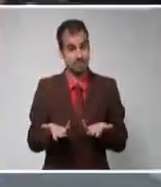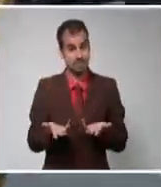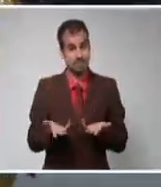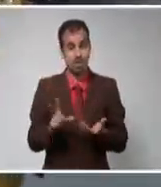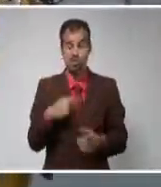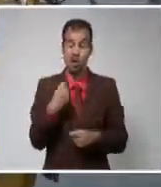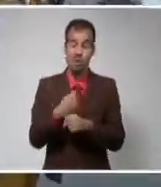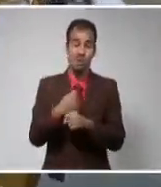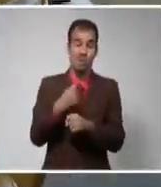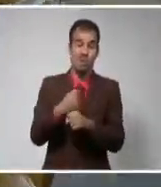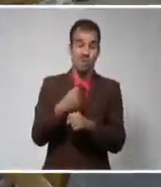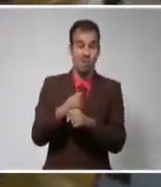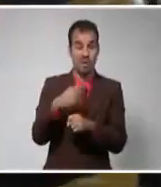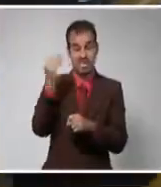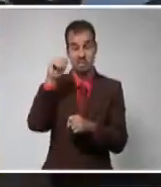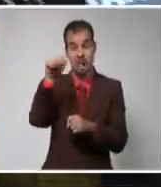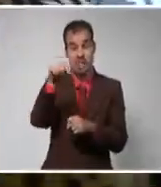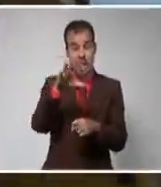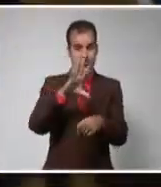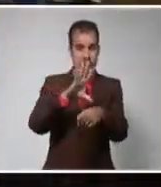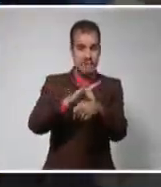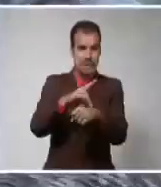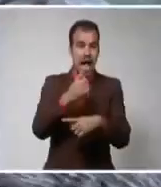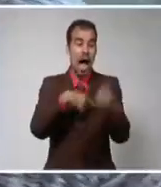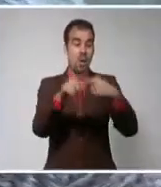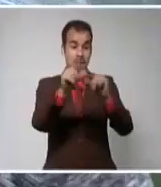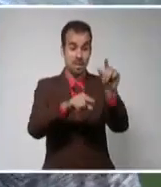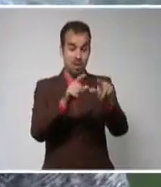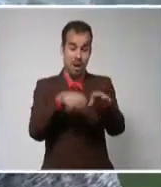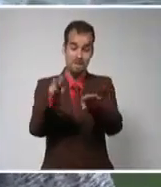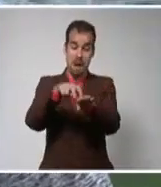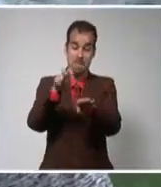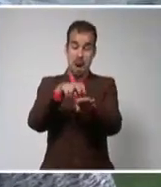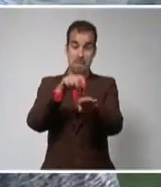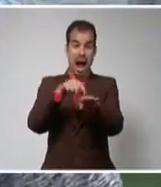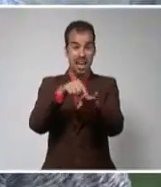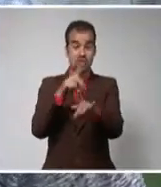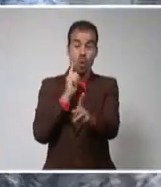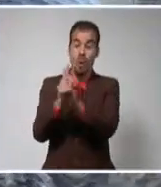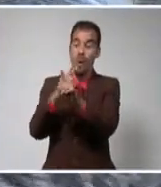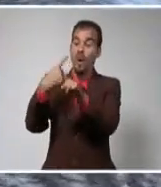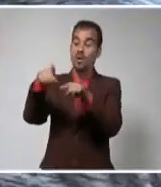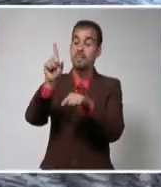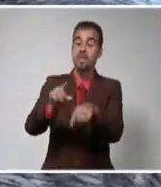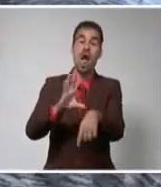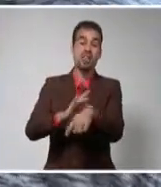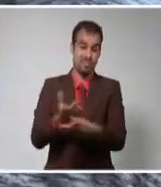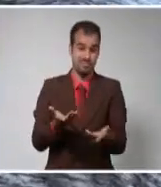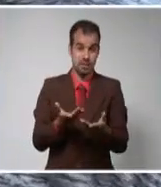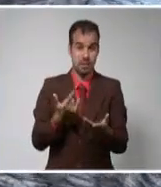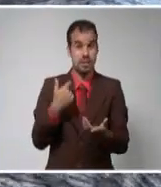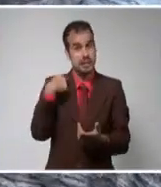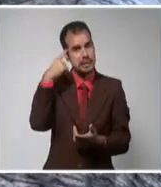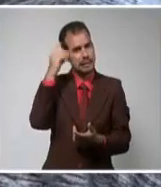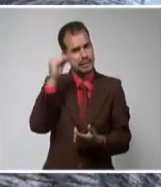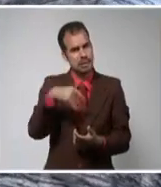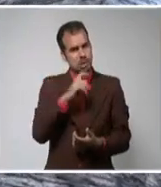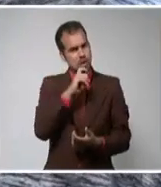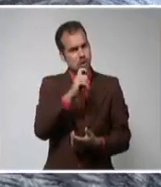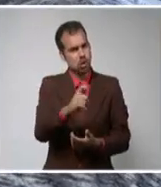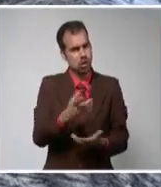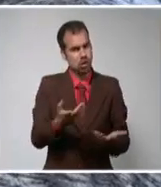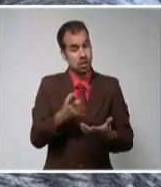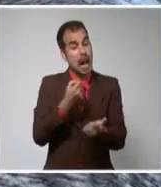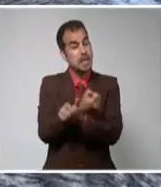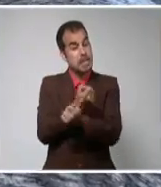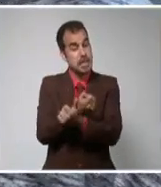que con casos que son contactos de positivo y conocemos que es peligroso